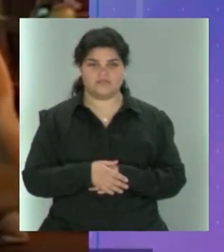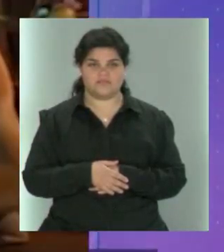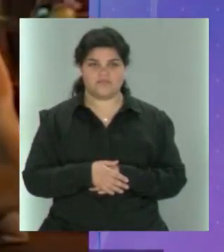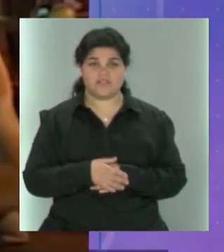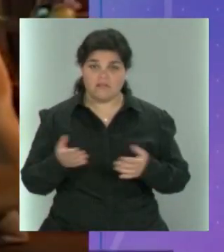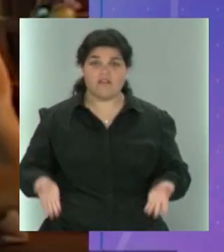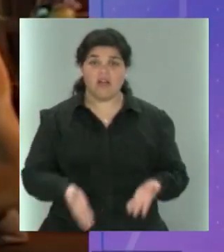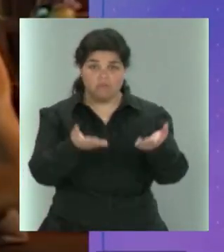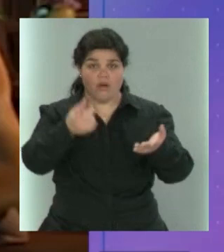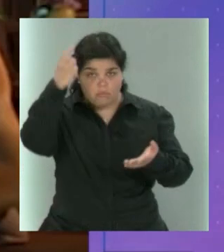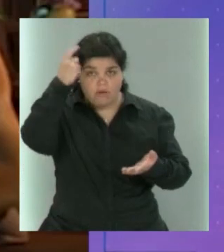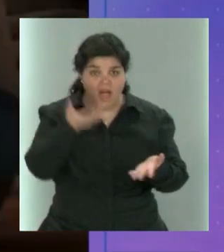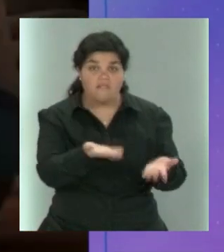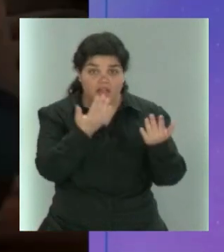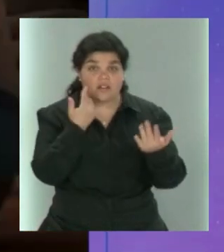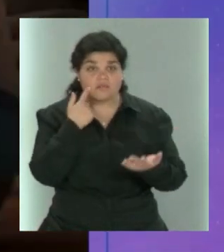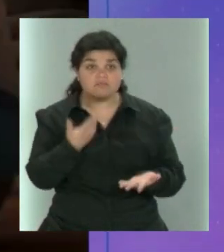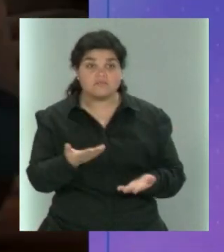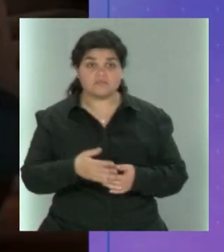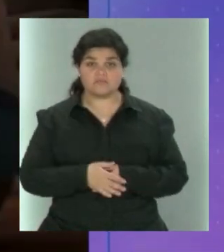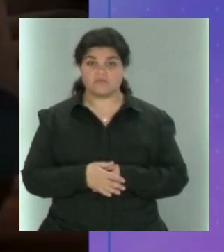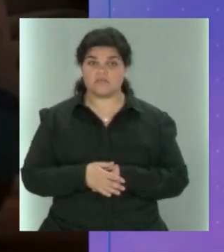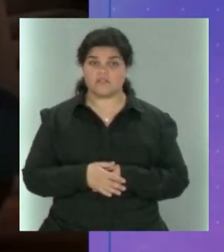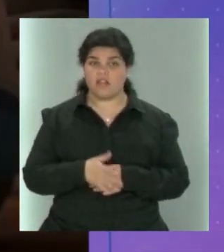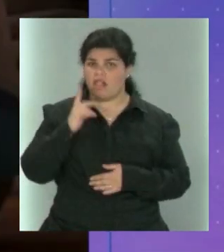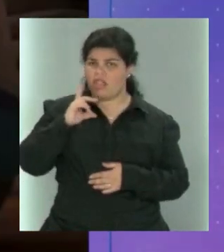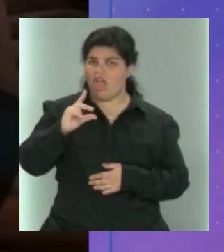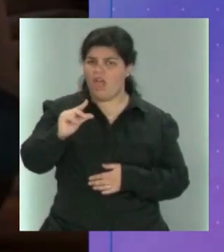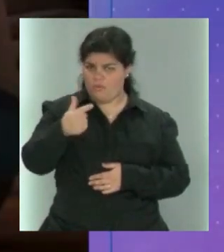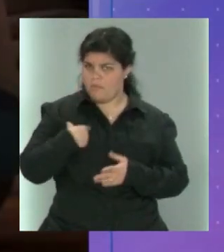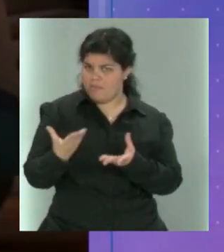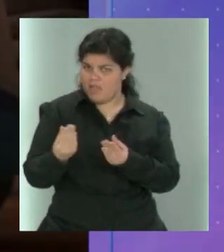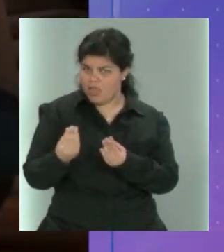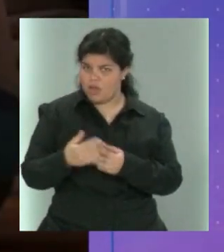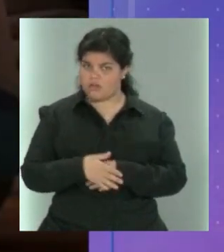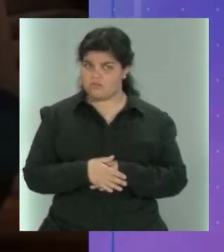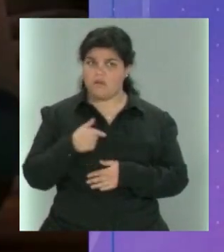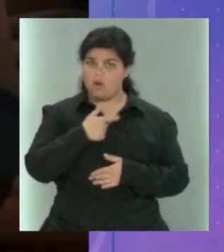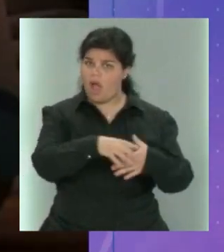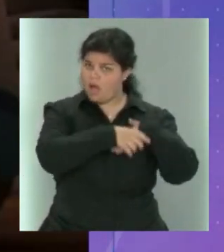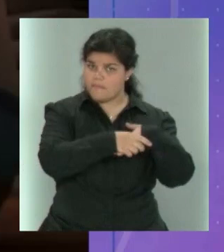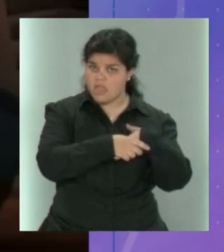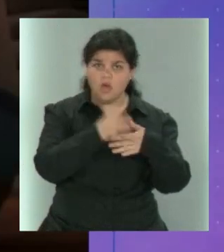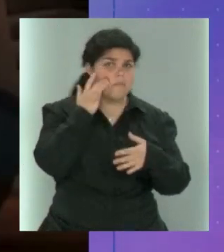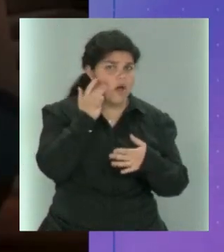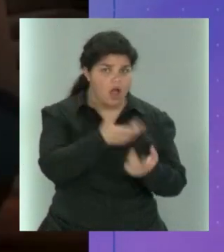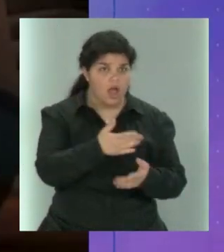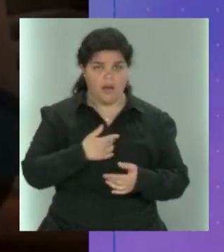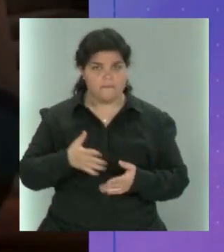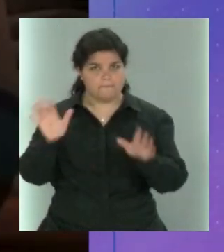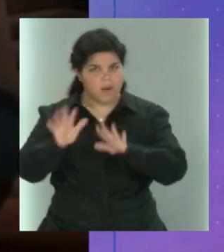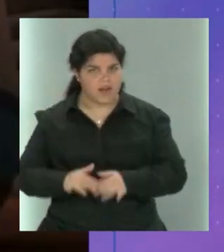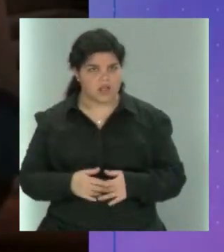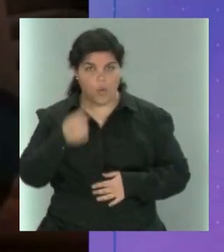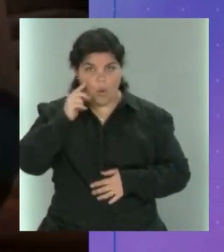Adelante, panda. Muestra lo que sabes. ¿Por qué tan lejos? ¿Me tienes miedo? ¿Estás molestando a mis amigos? Prepárate para sentir el trueno. Cuidado